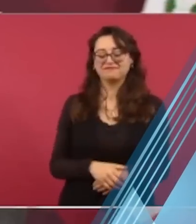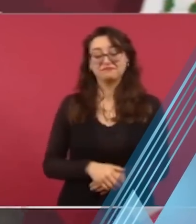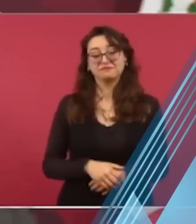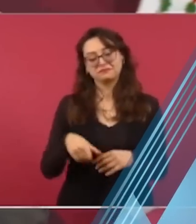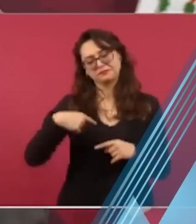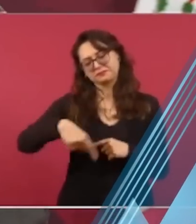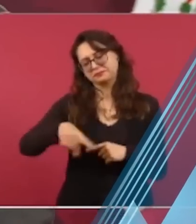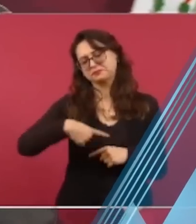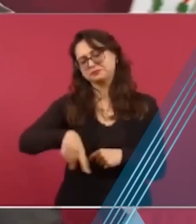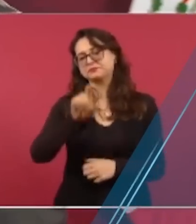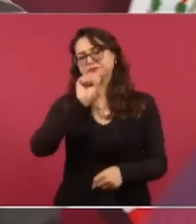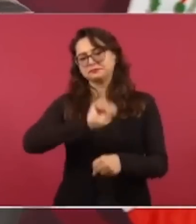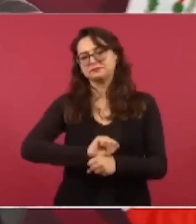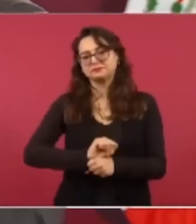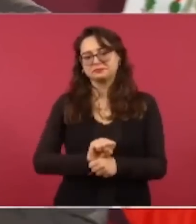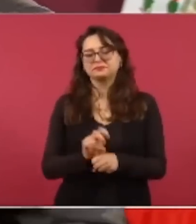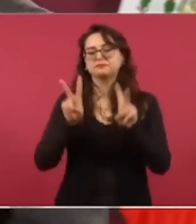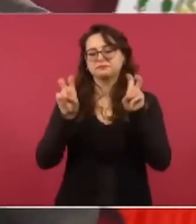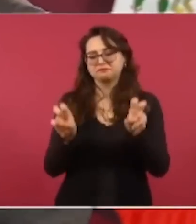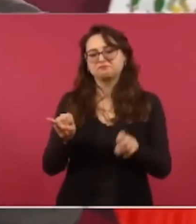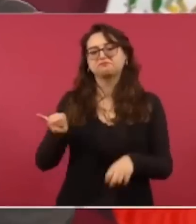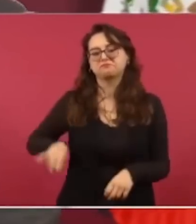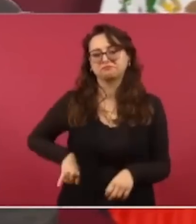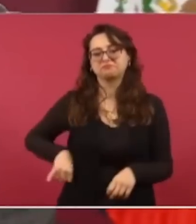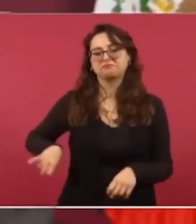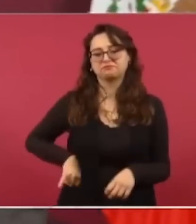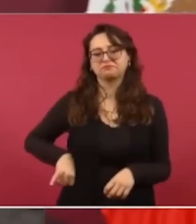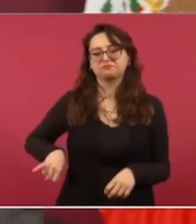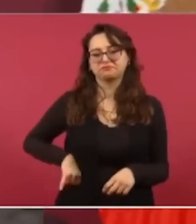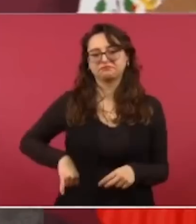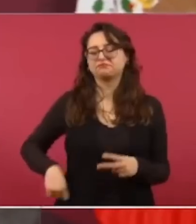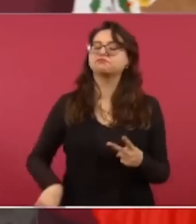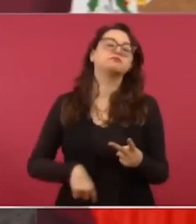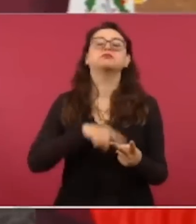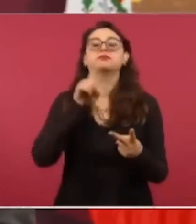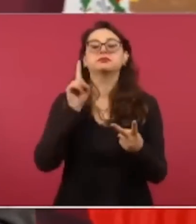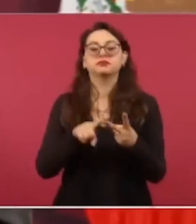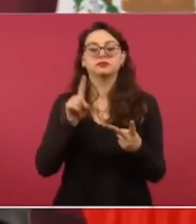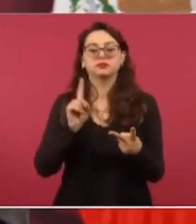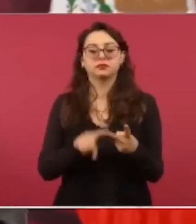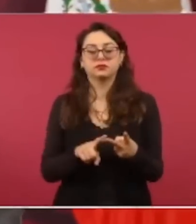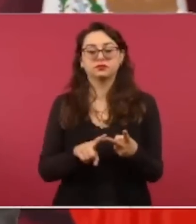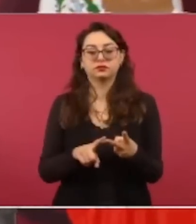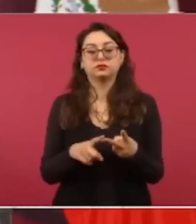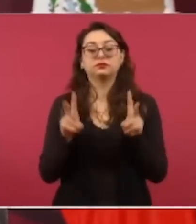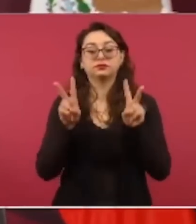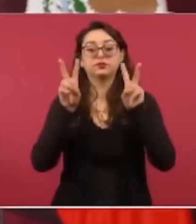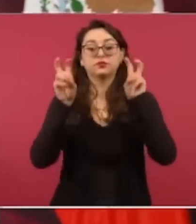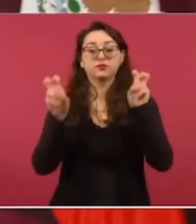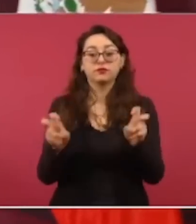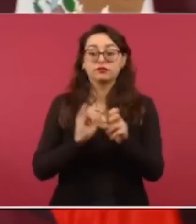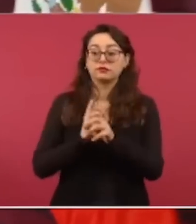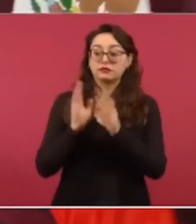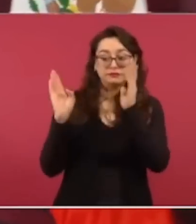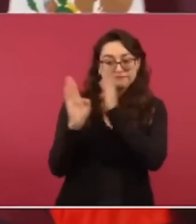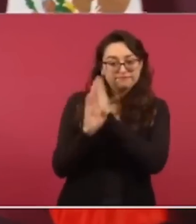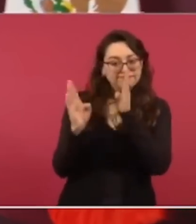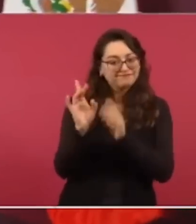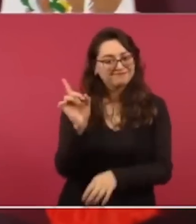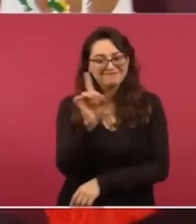Y lo otro, acerca de la inteligencia, que no es espionaje,